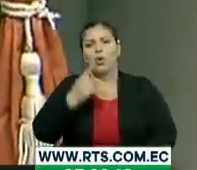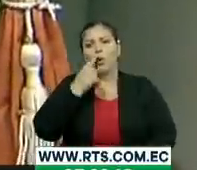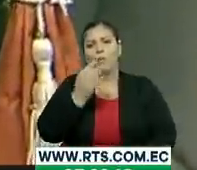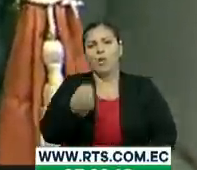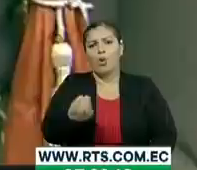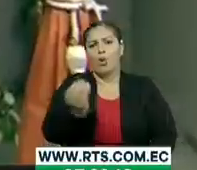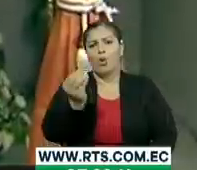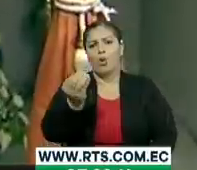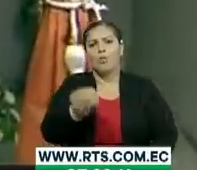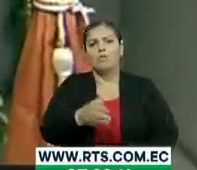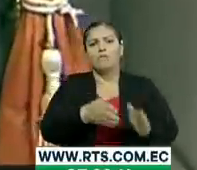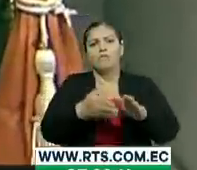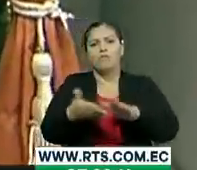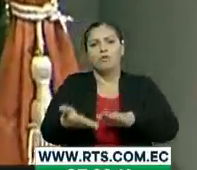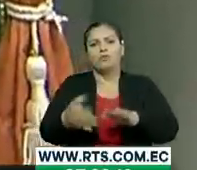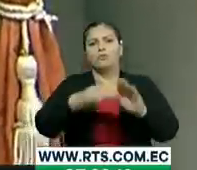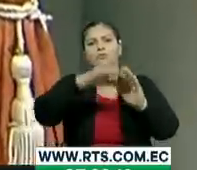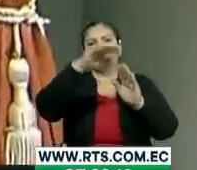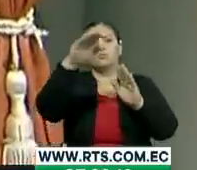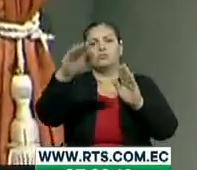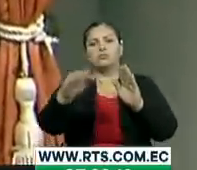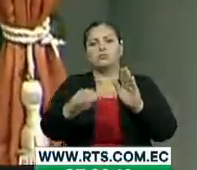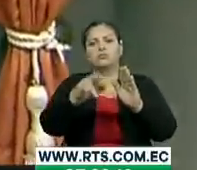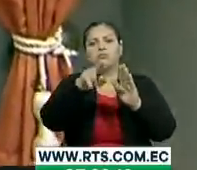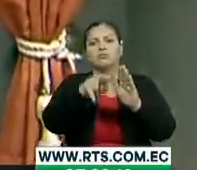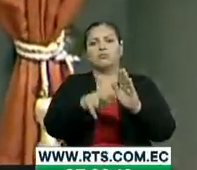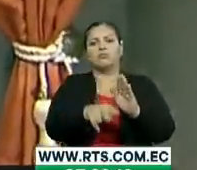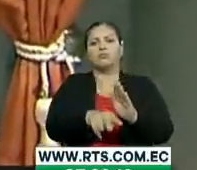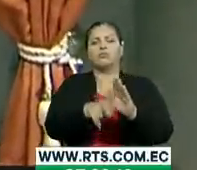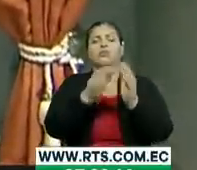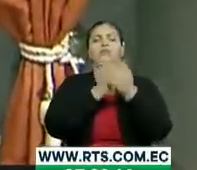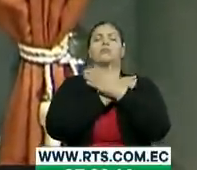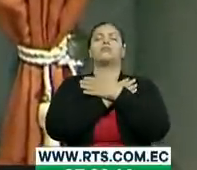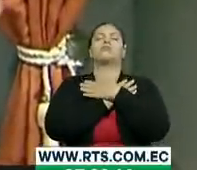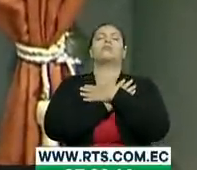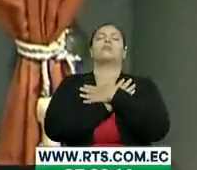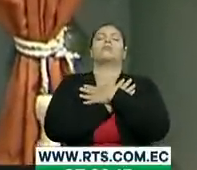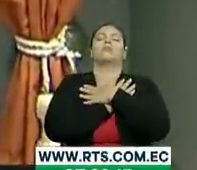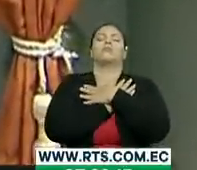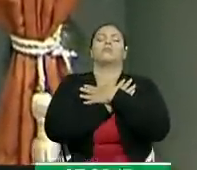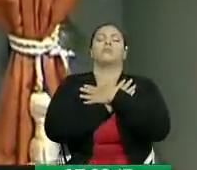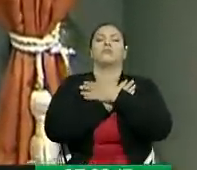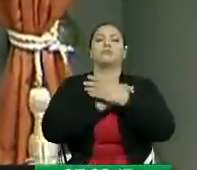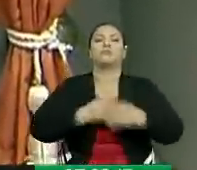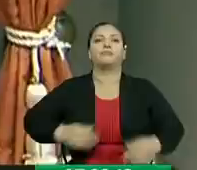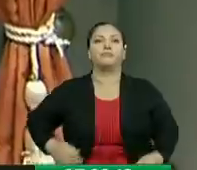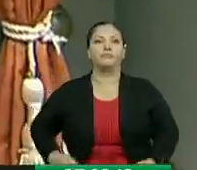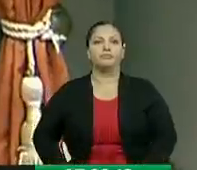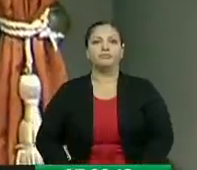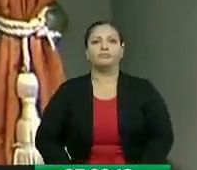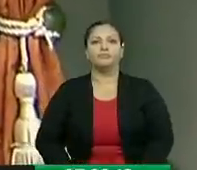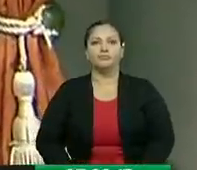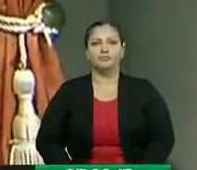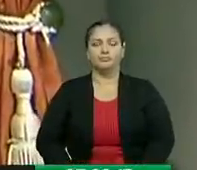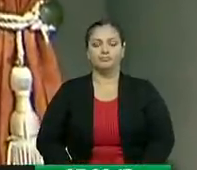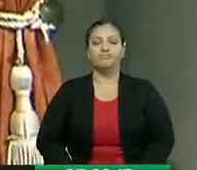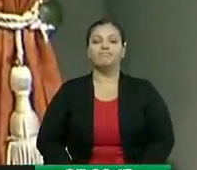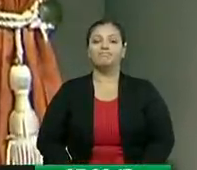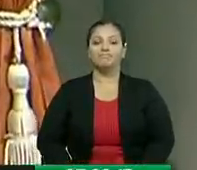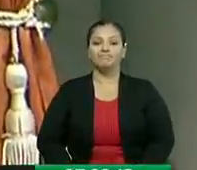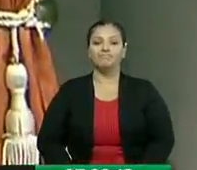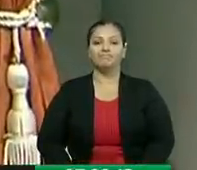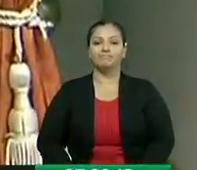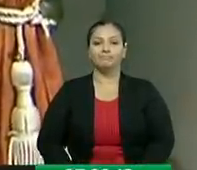que lo trajo de retorno hasta su ciudad natal y específicamente hasta este barrio donde